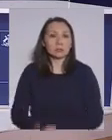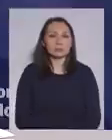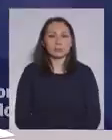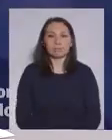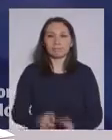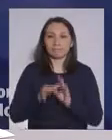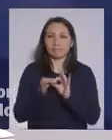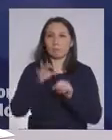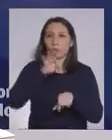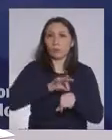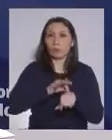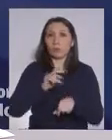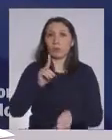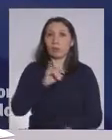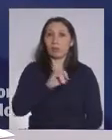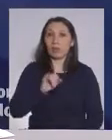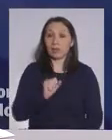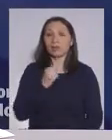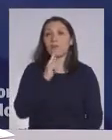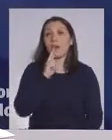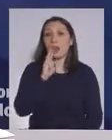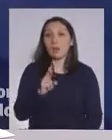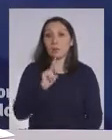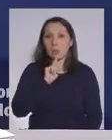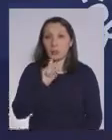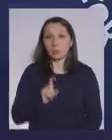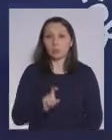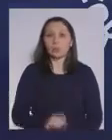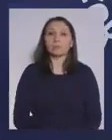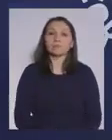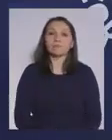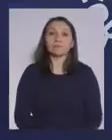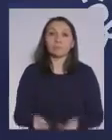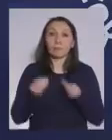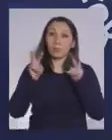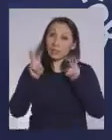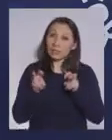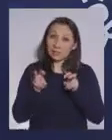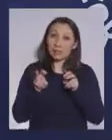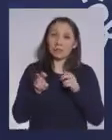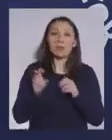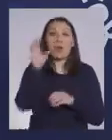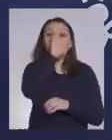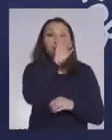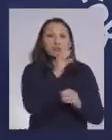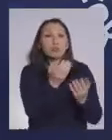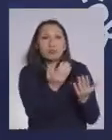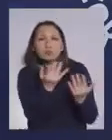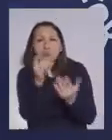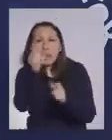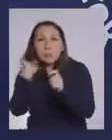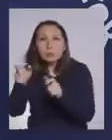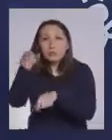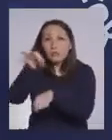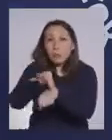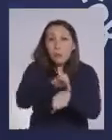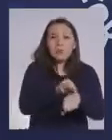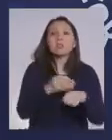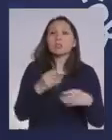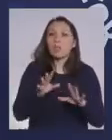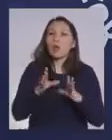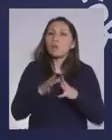gracias la doctora paula daza contestará a esa pregunta bueno con respecto a la trazabilidad sillas ya nosotros hemos